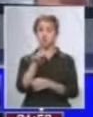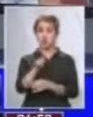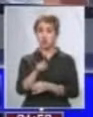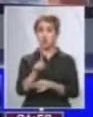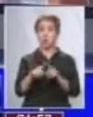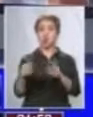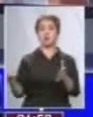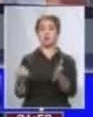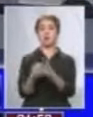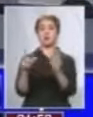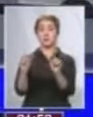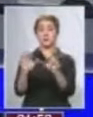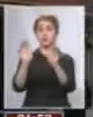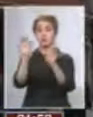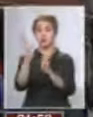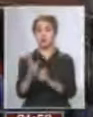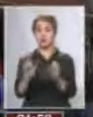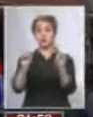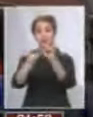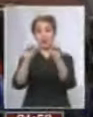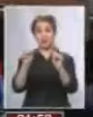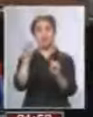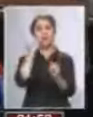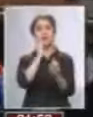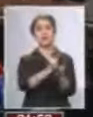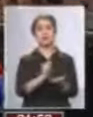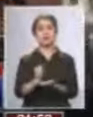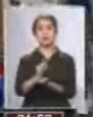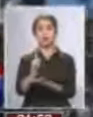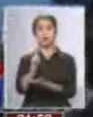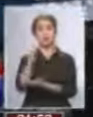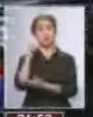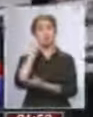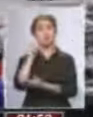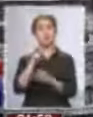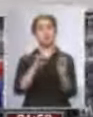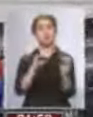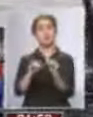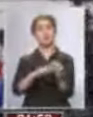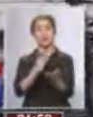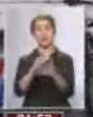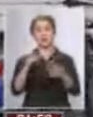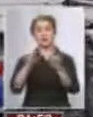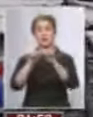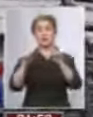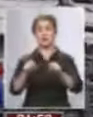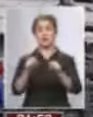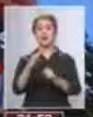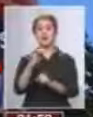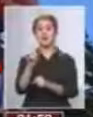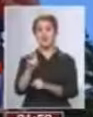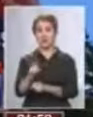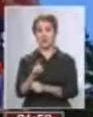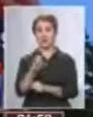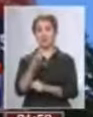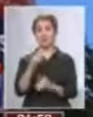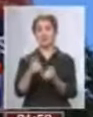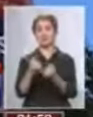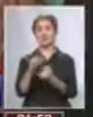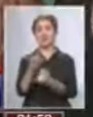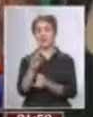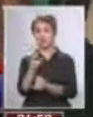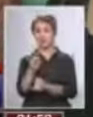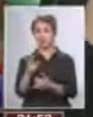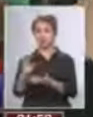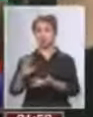impacto va a ser menos del 10% del sistema. Las instituciones no consideradas mantendrán por ahora el sistema de becas y créditos. Las gratuitas